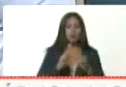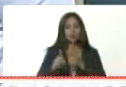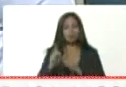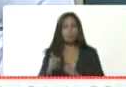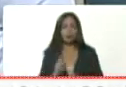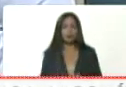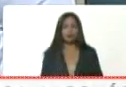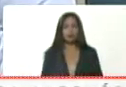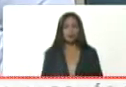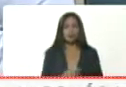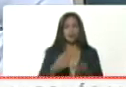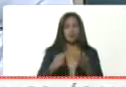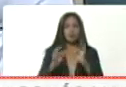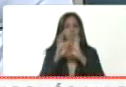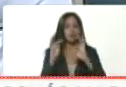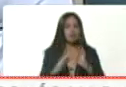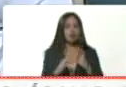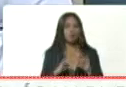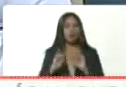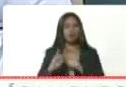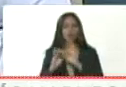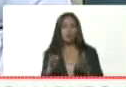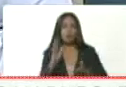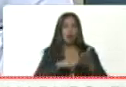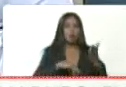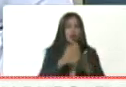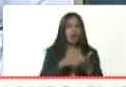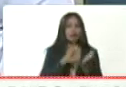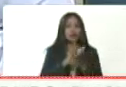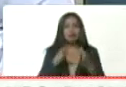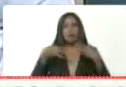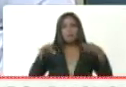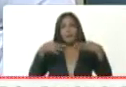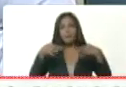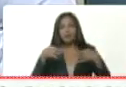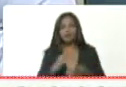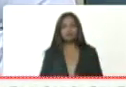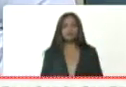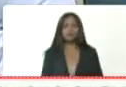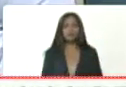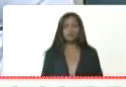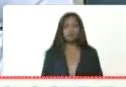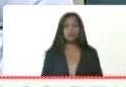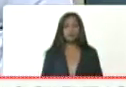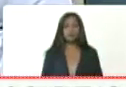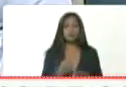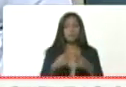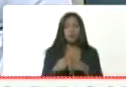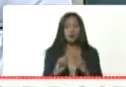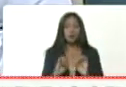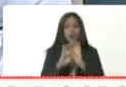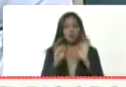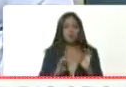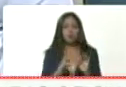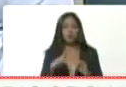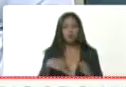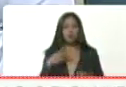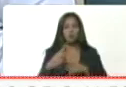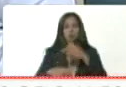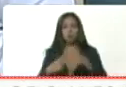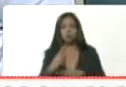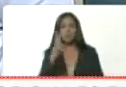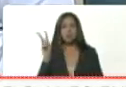en su materia prima sobre todo las tintas las planchas del papel pero que son materias primas que podemos producir en venezuela